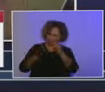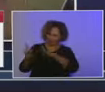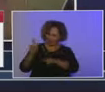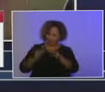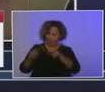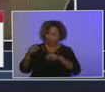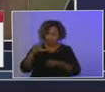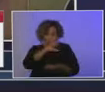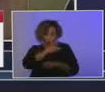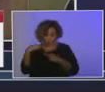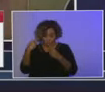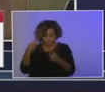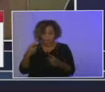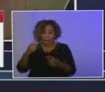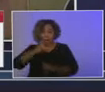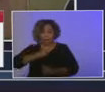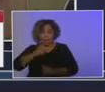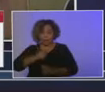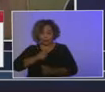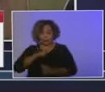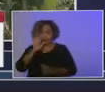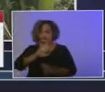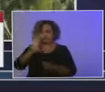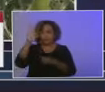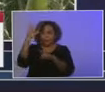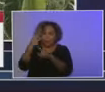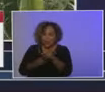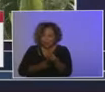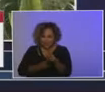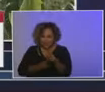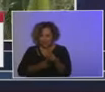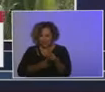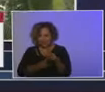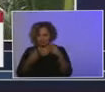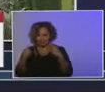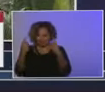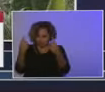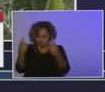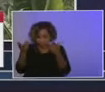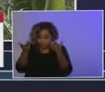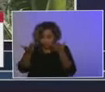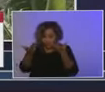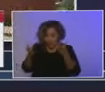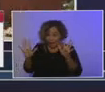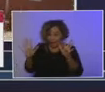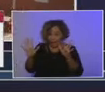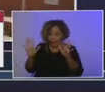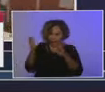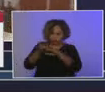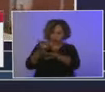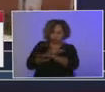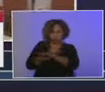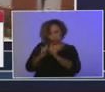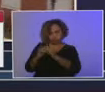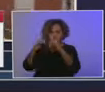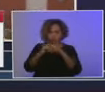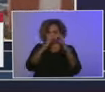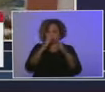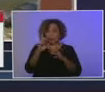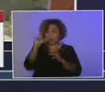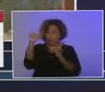noviembre a mayo, que lo que han pasado son 9 meses, se hayan reconstruido,